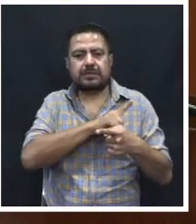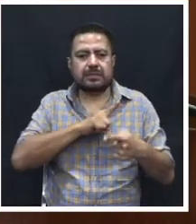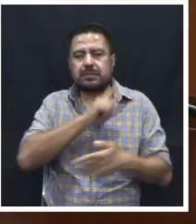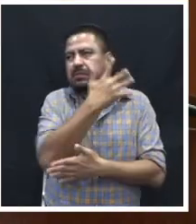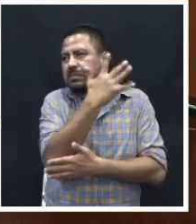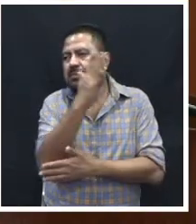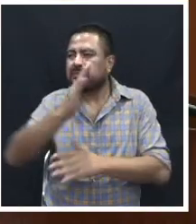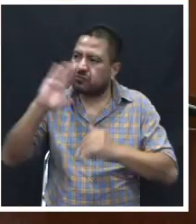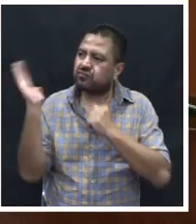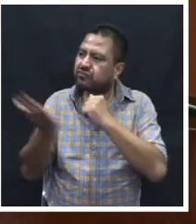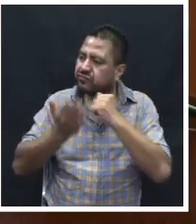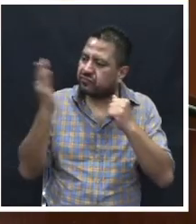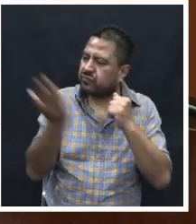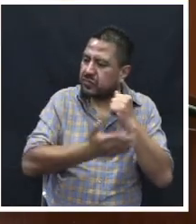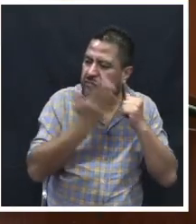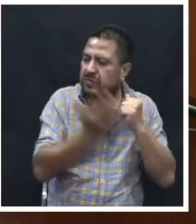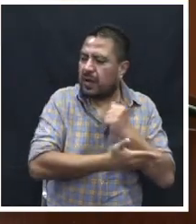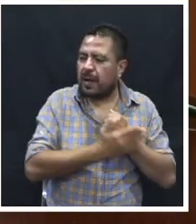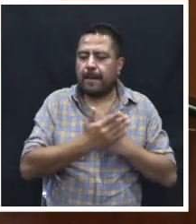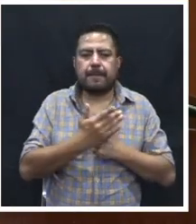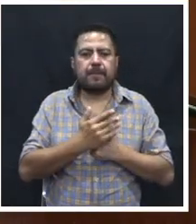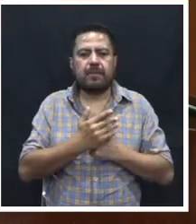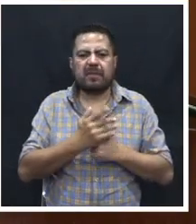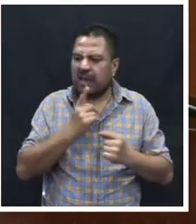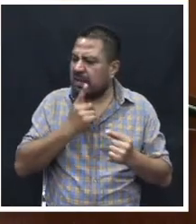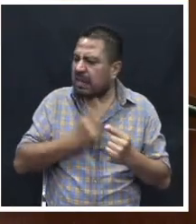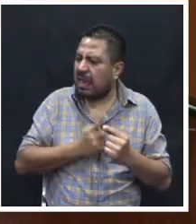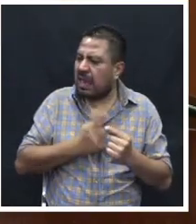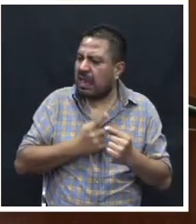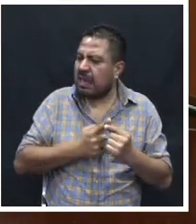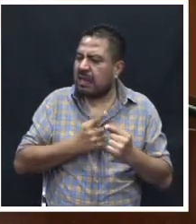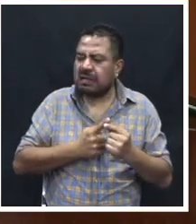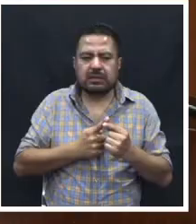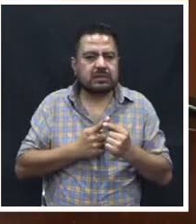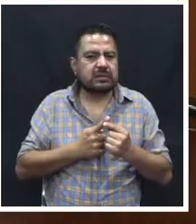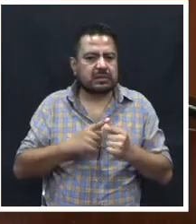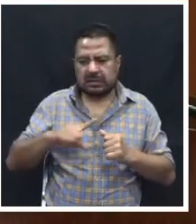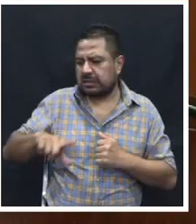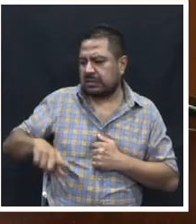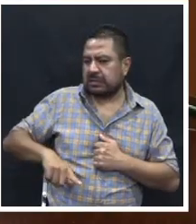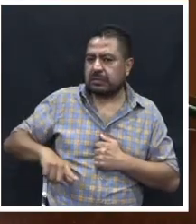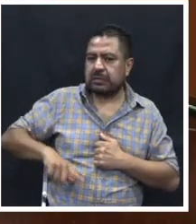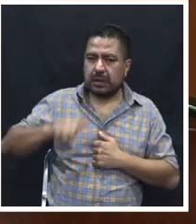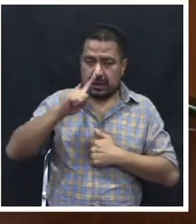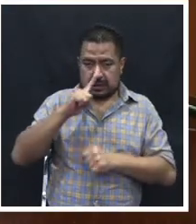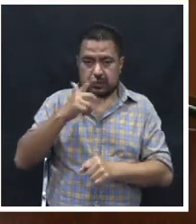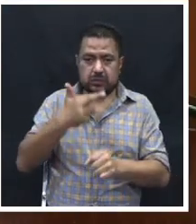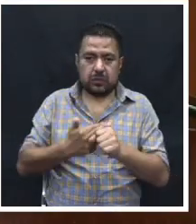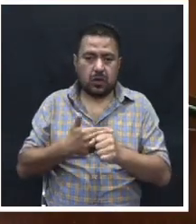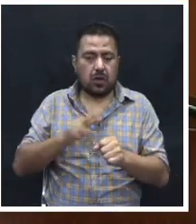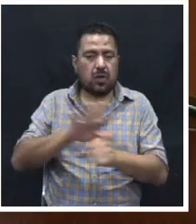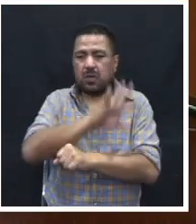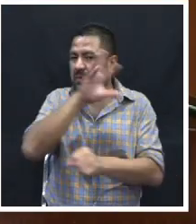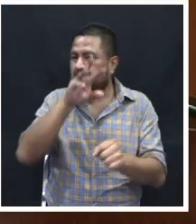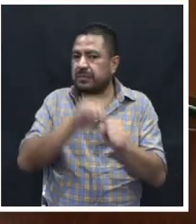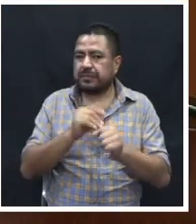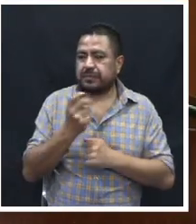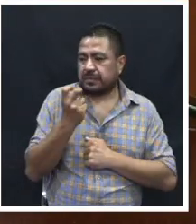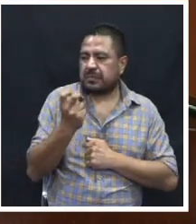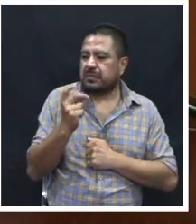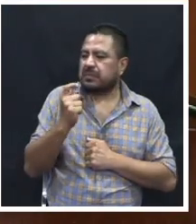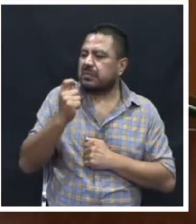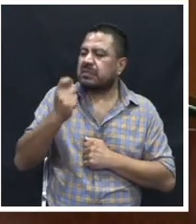recibir la respuesta de quién sea el funcionario responsable. Todo esto